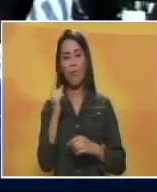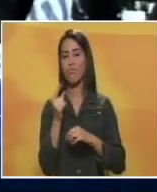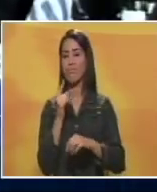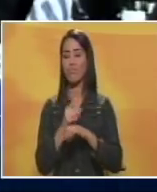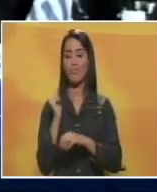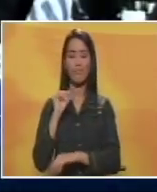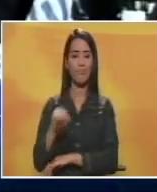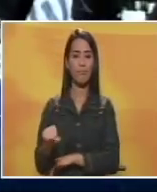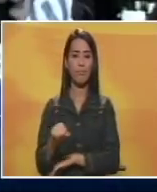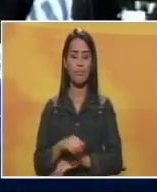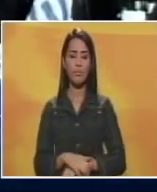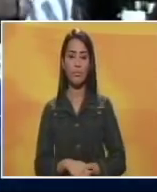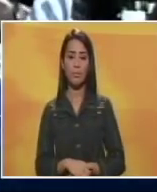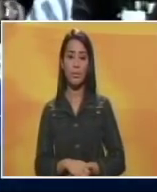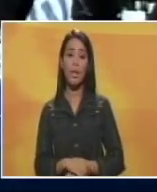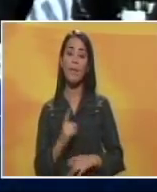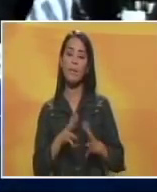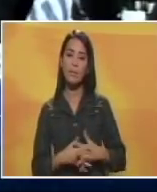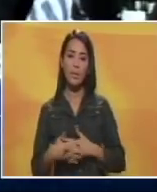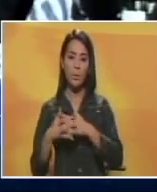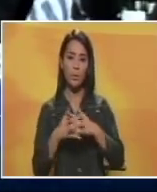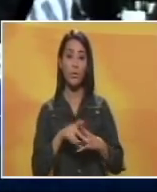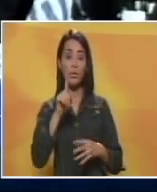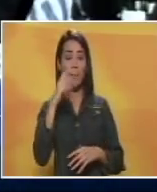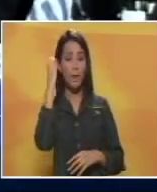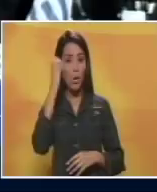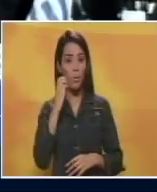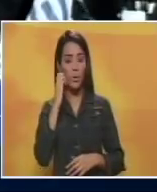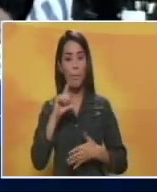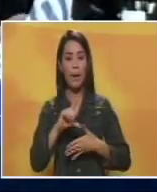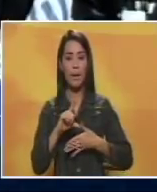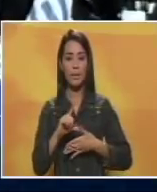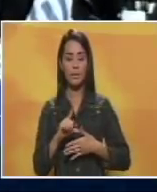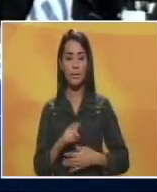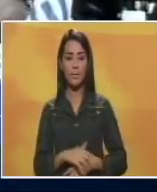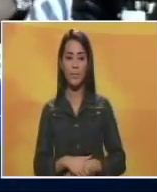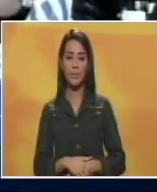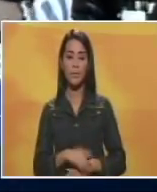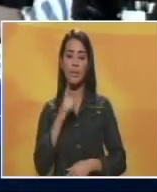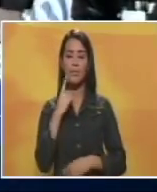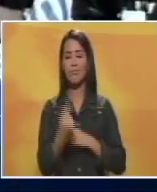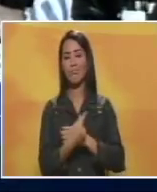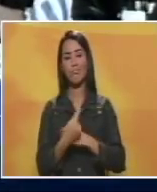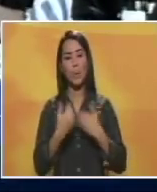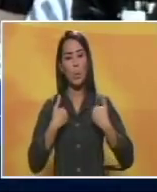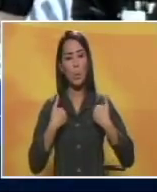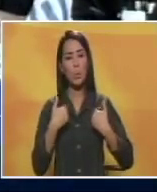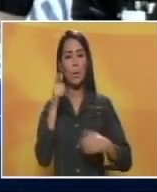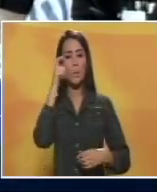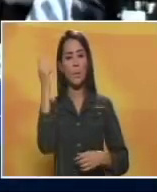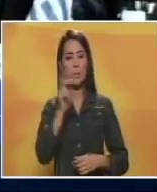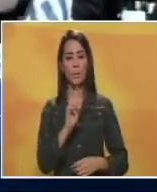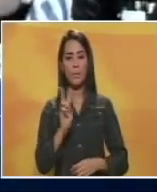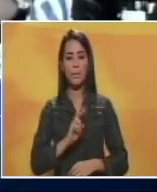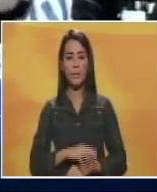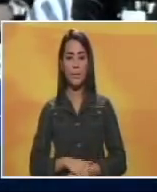rechazadas en la banca no solo de Estados Unidos, sino en Europa y América Latina y perjudican al pueblo venezolano.